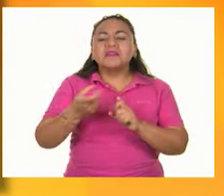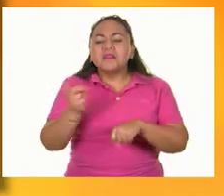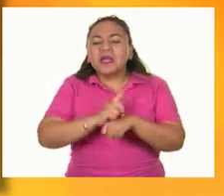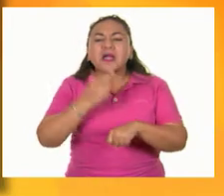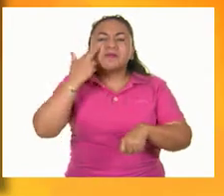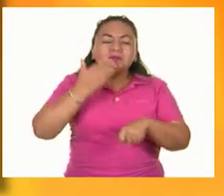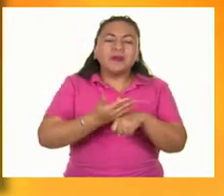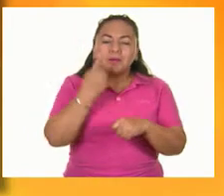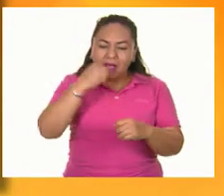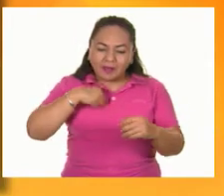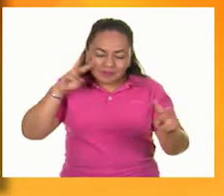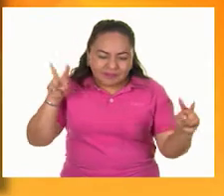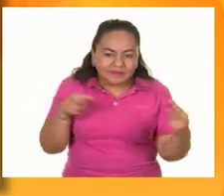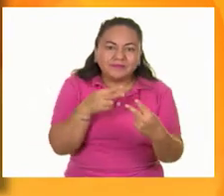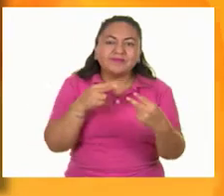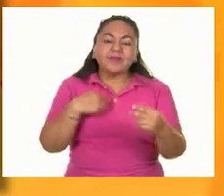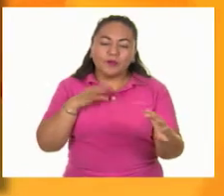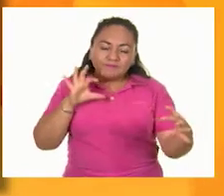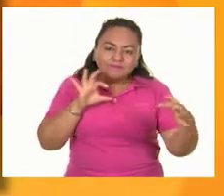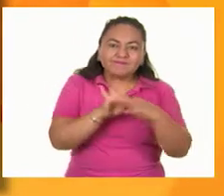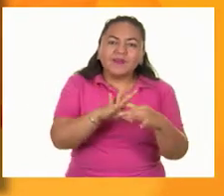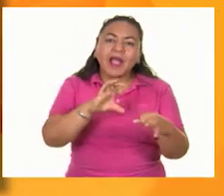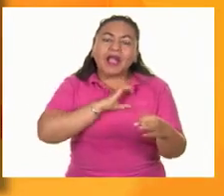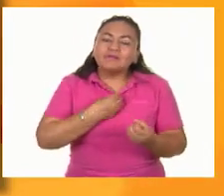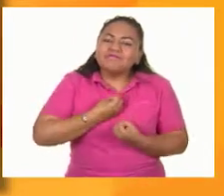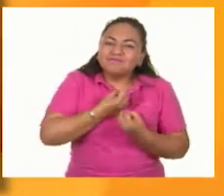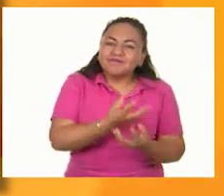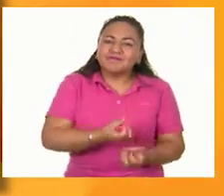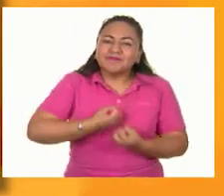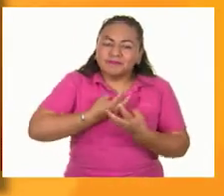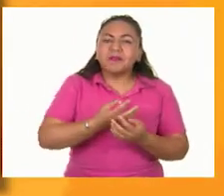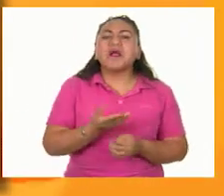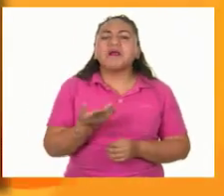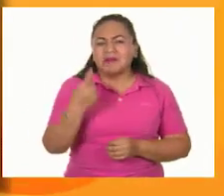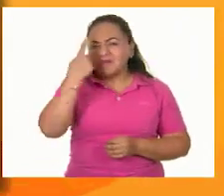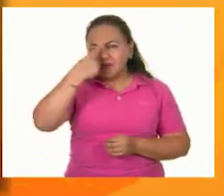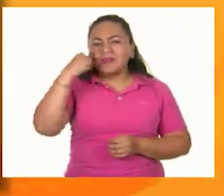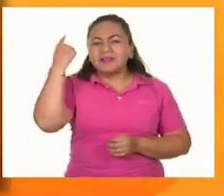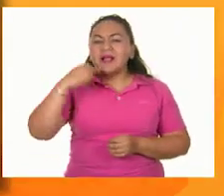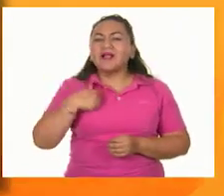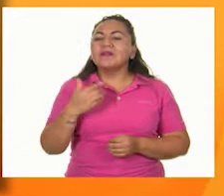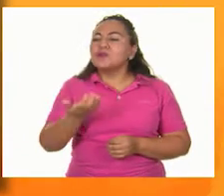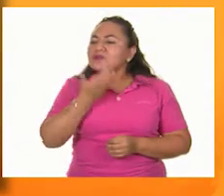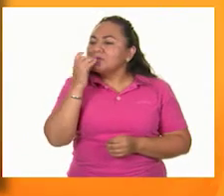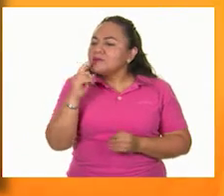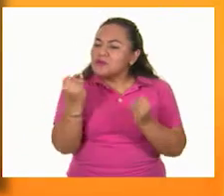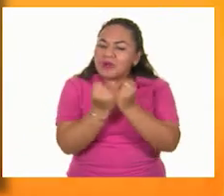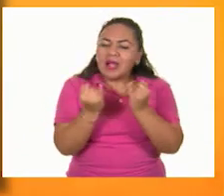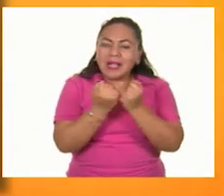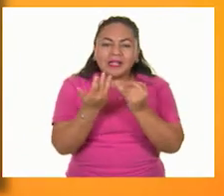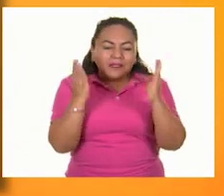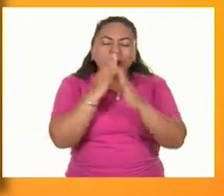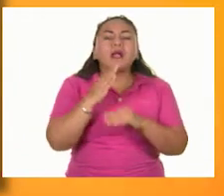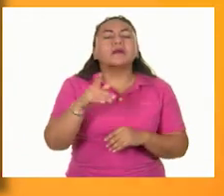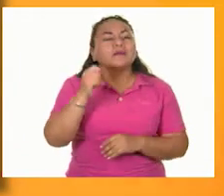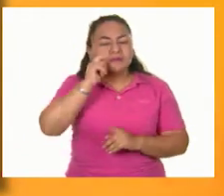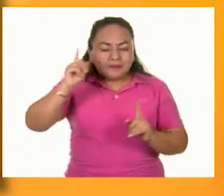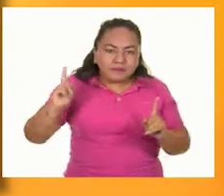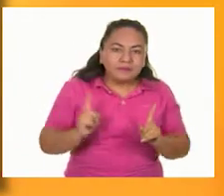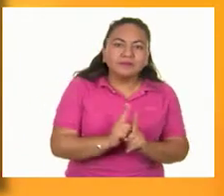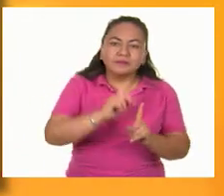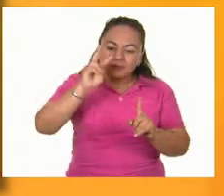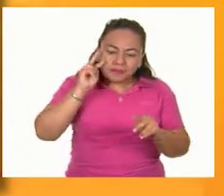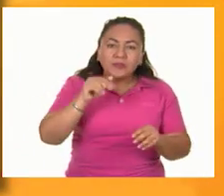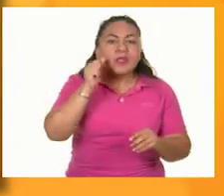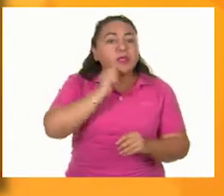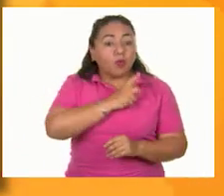para conectar y expresar cariño. Es fácil distraerse con la rutina diaria. Mantente presente y míralo